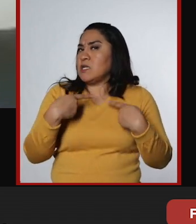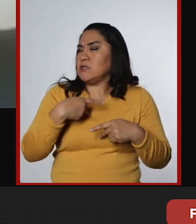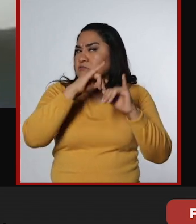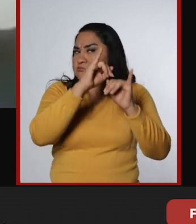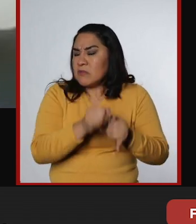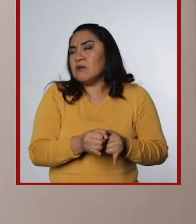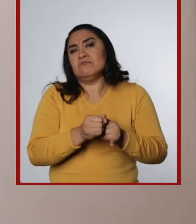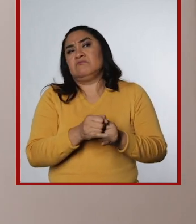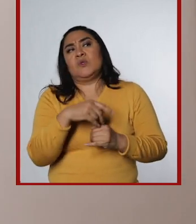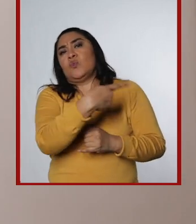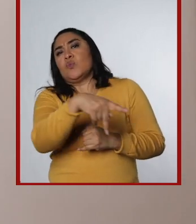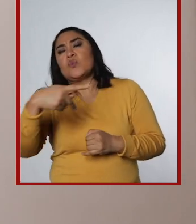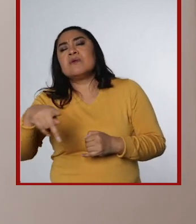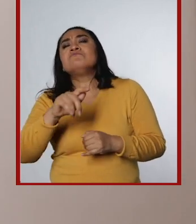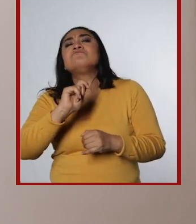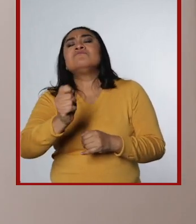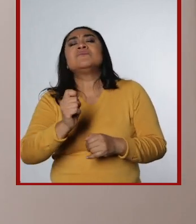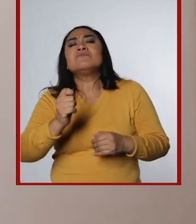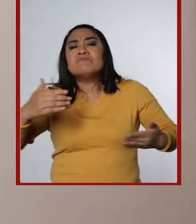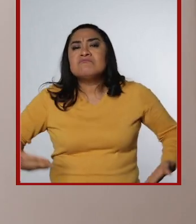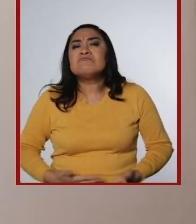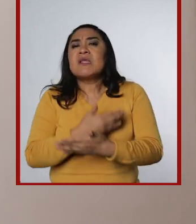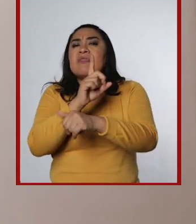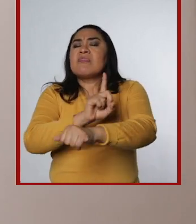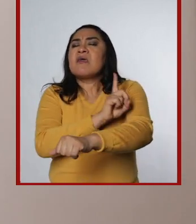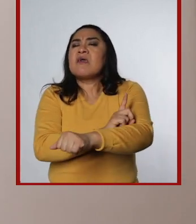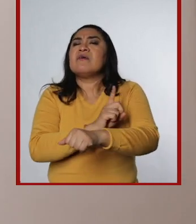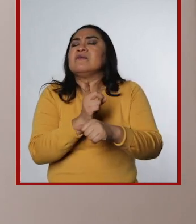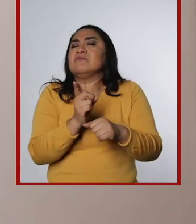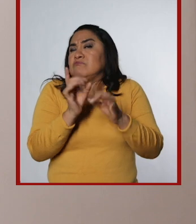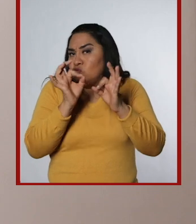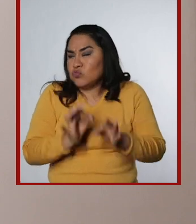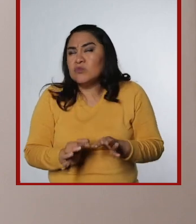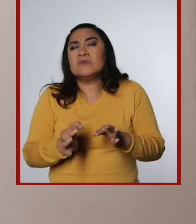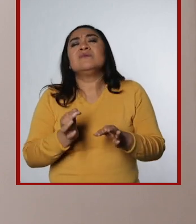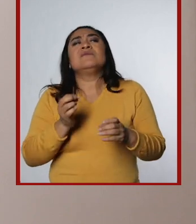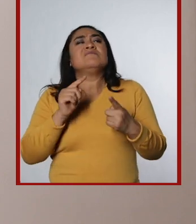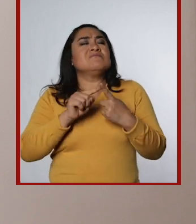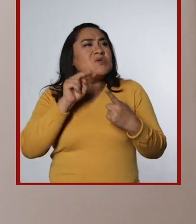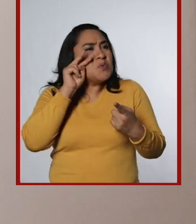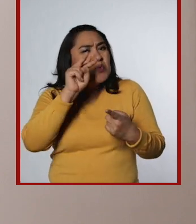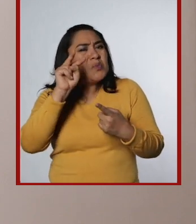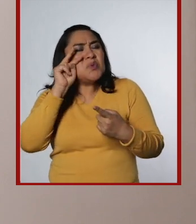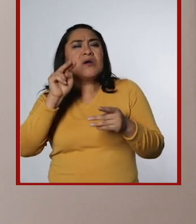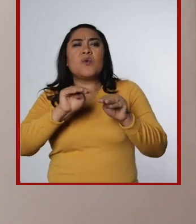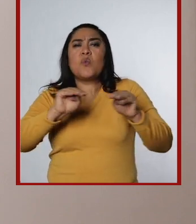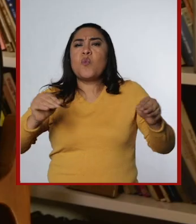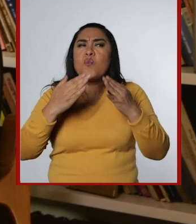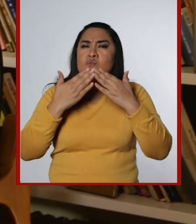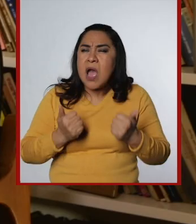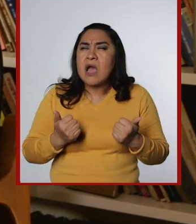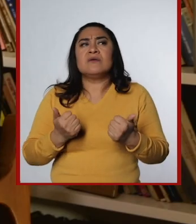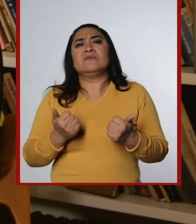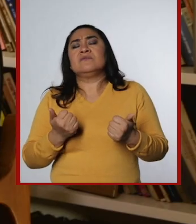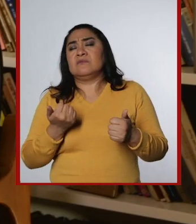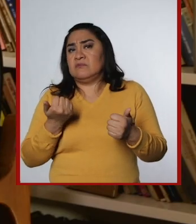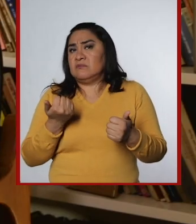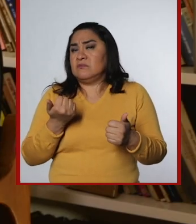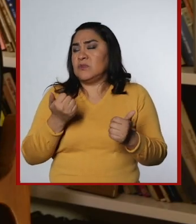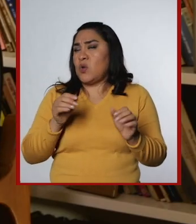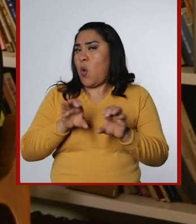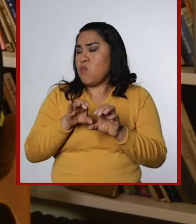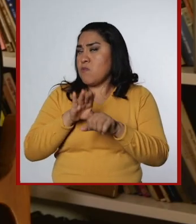con las raíces diferentes, que tienen que ver con la desigualdad, que tienen que ver con una reivindicación no de